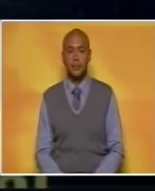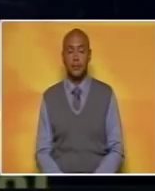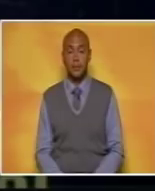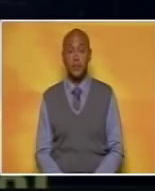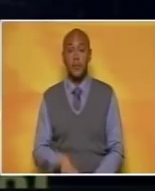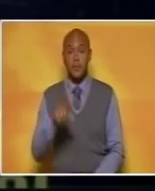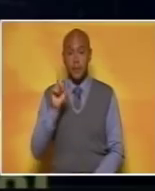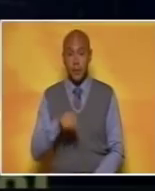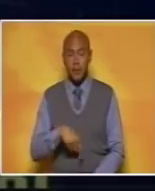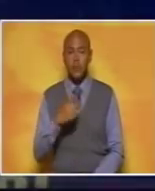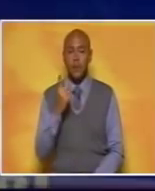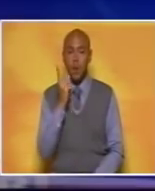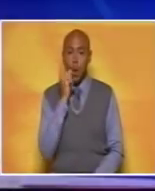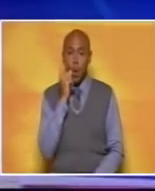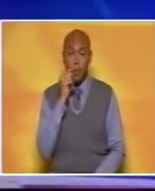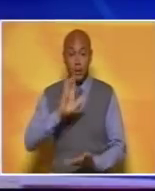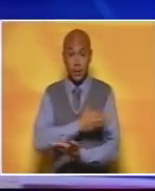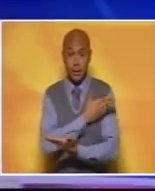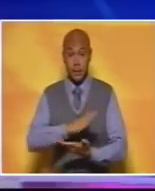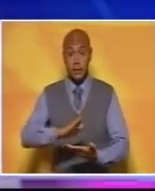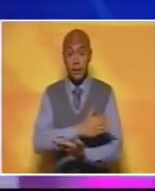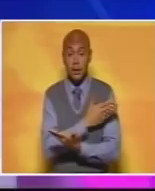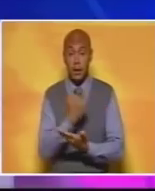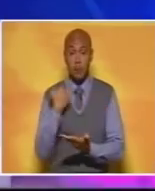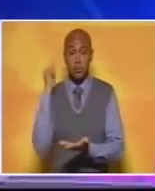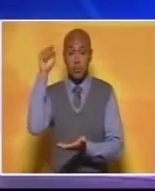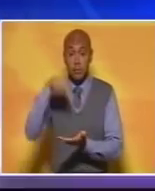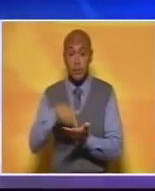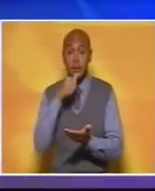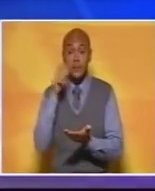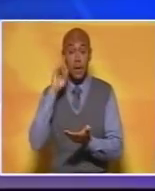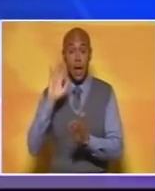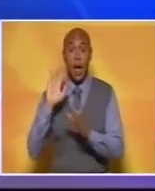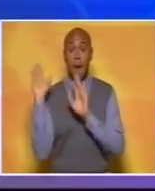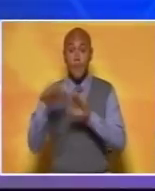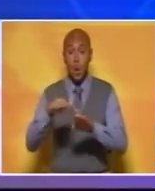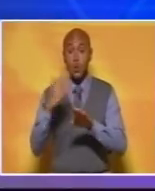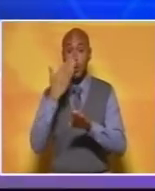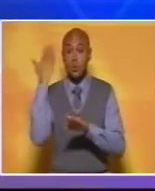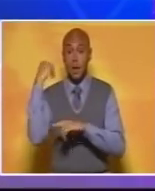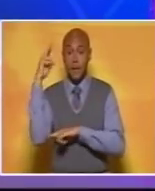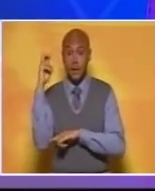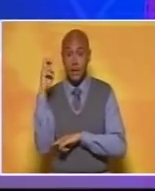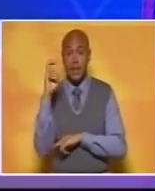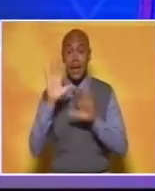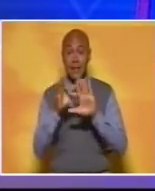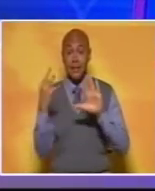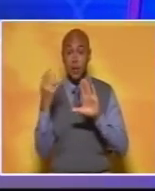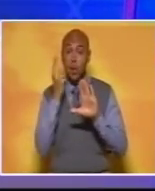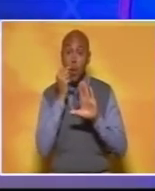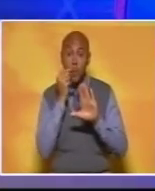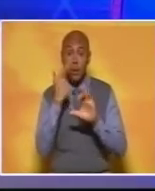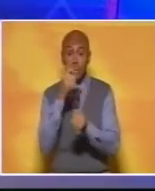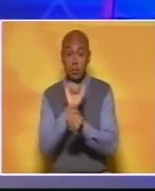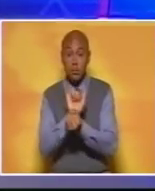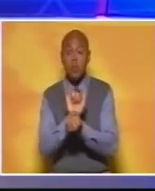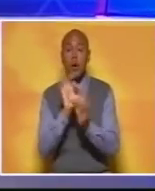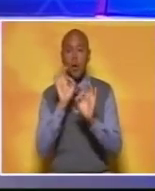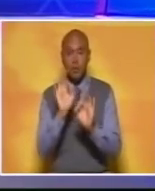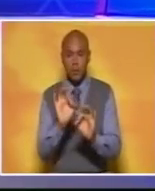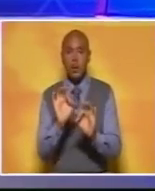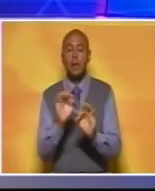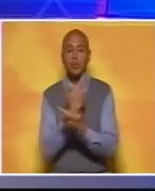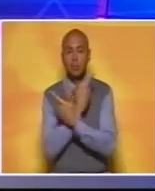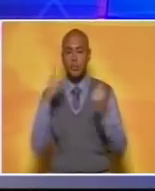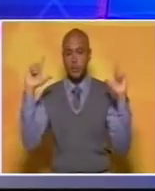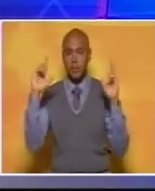El cantante John Legend estuvo presente para dar apoyo el pasado viernes cuando 18 exdelincuentes obtuvieron el derecho